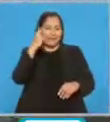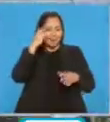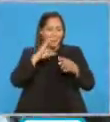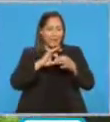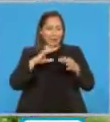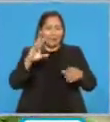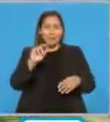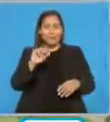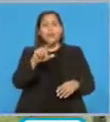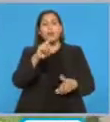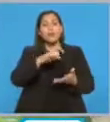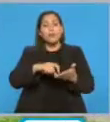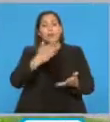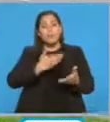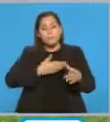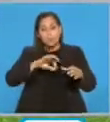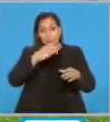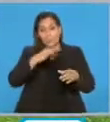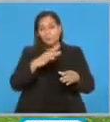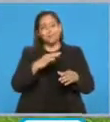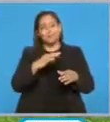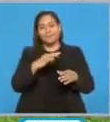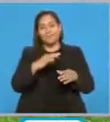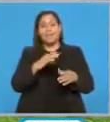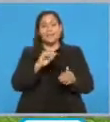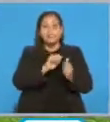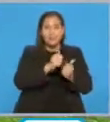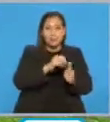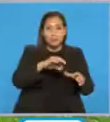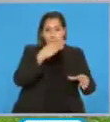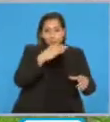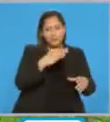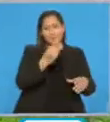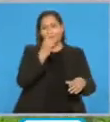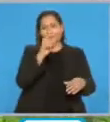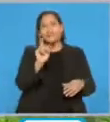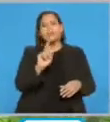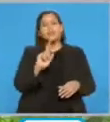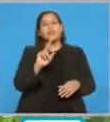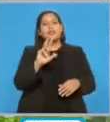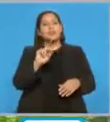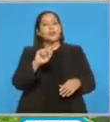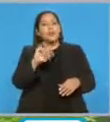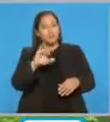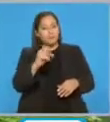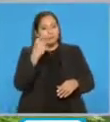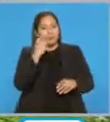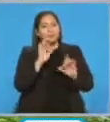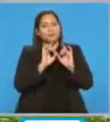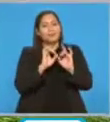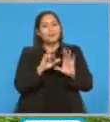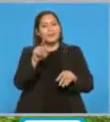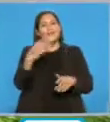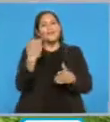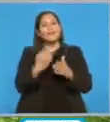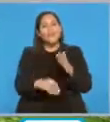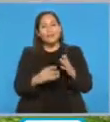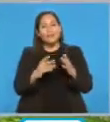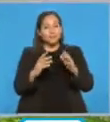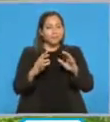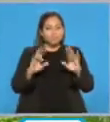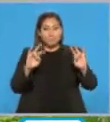tampoco para comprar palomitas por acá, ni chicharroncitos. No, tío Alberto, como veo que de repente a usted le faltan